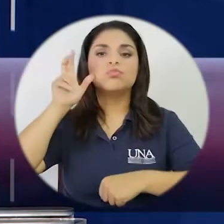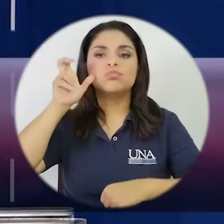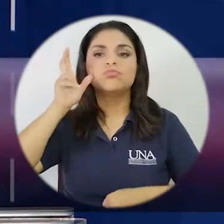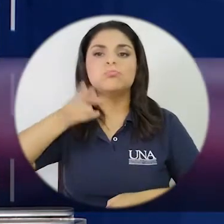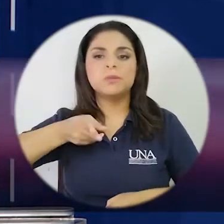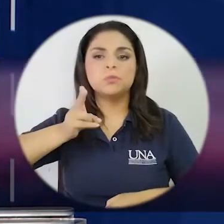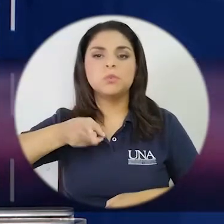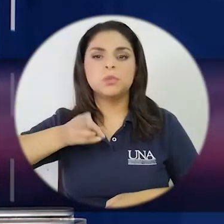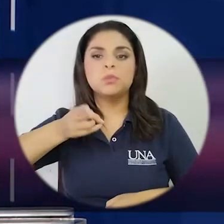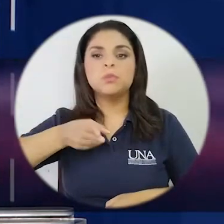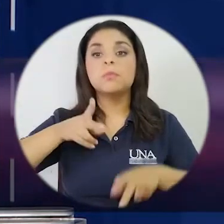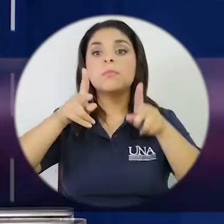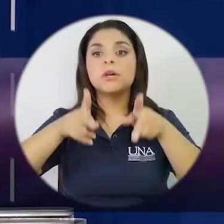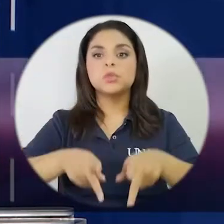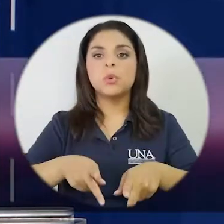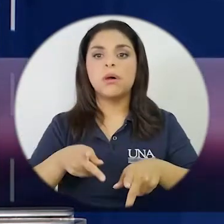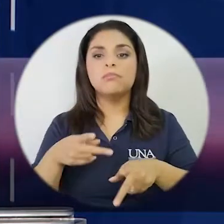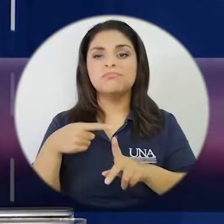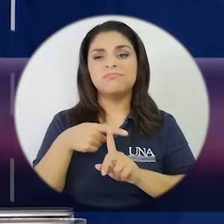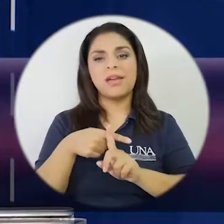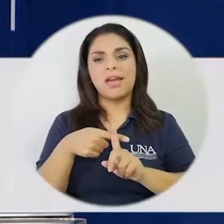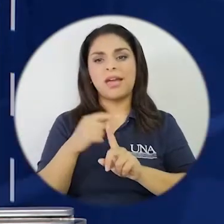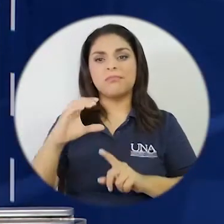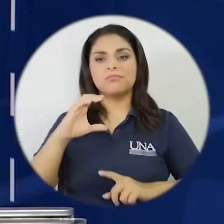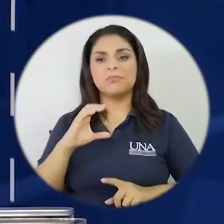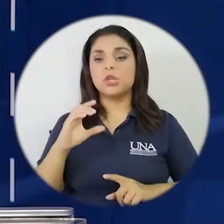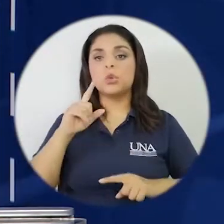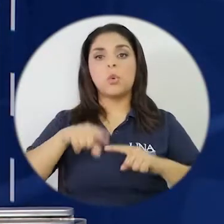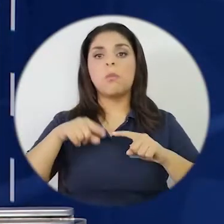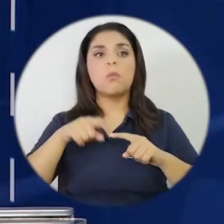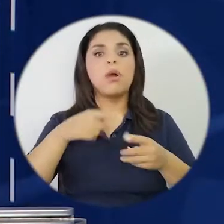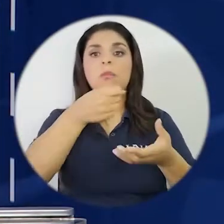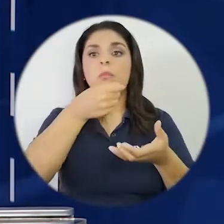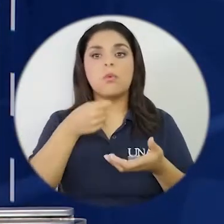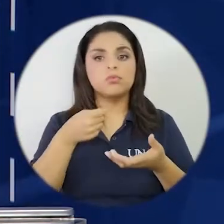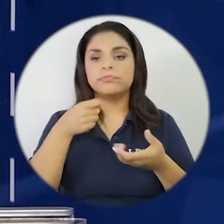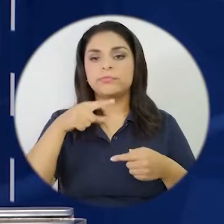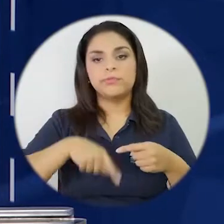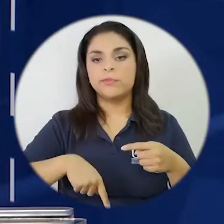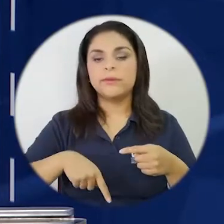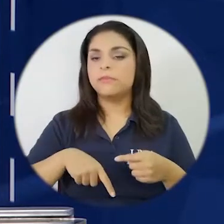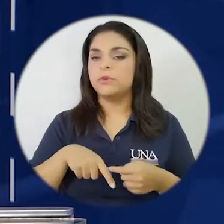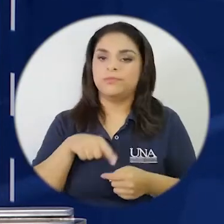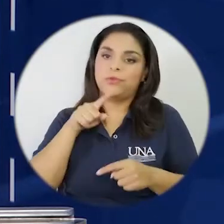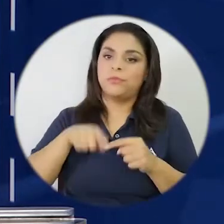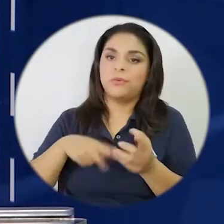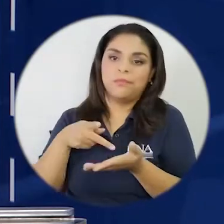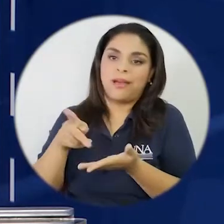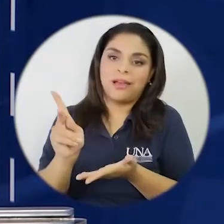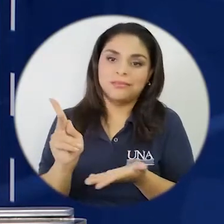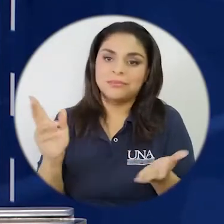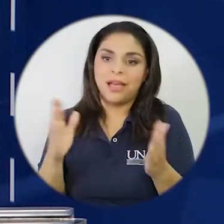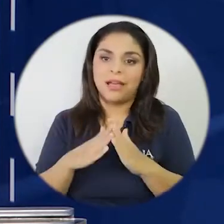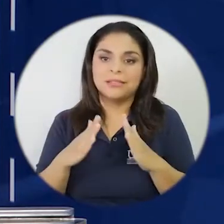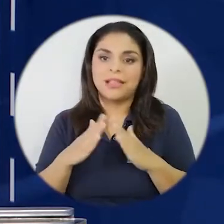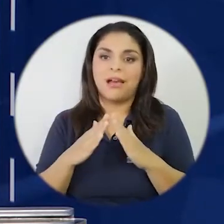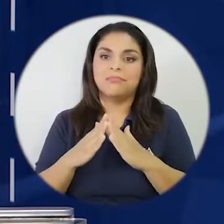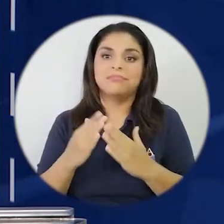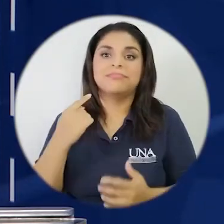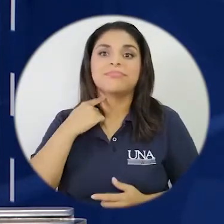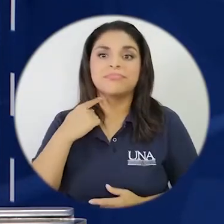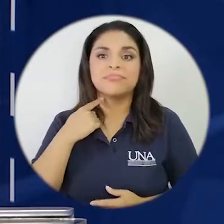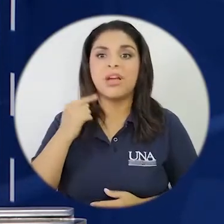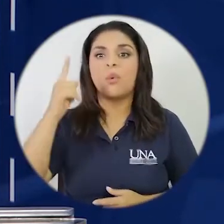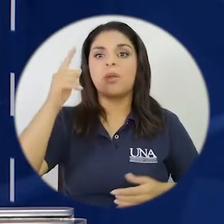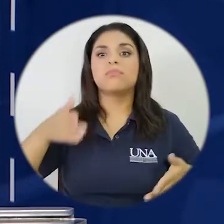De la gente de clase media que no puede acceder a un bono familiar de vivienda, pero tampoco puede pagar una